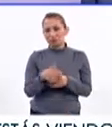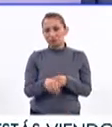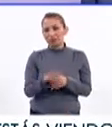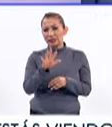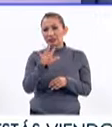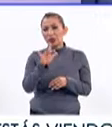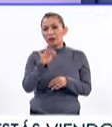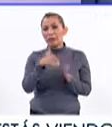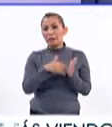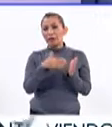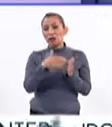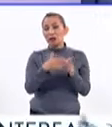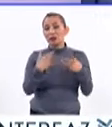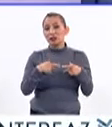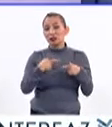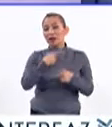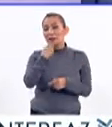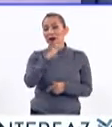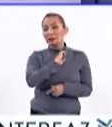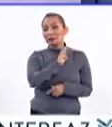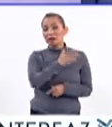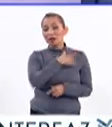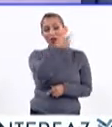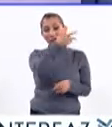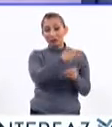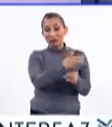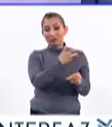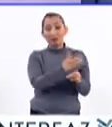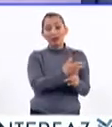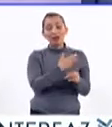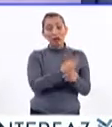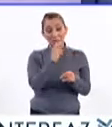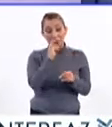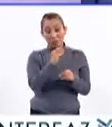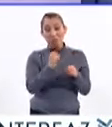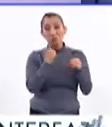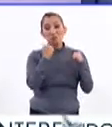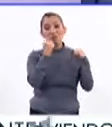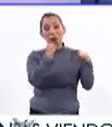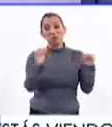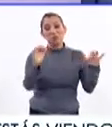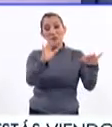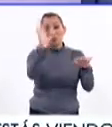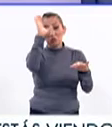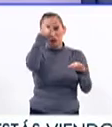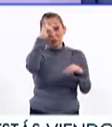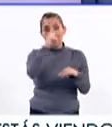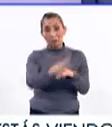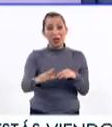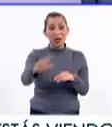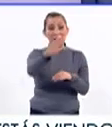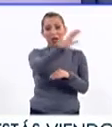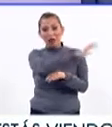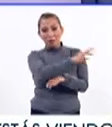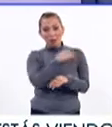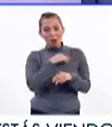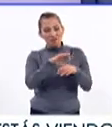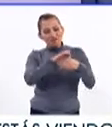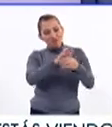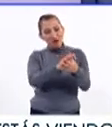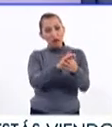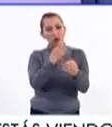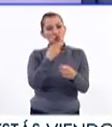alrededor de 50 millones de hispanohablantes en los Estados Unidos también habla del gran potencial que tiene la cultura mexicana de poder